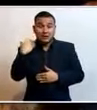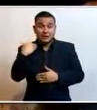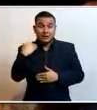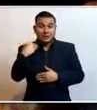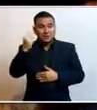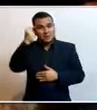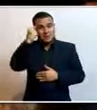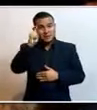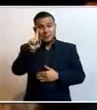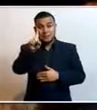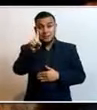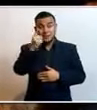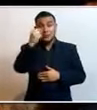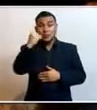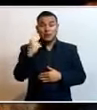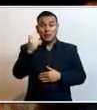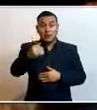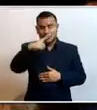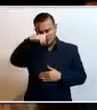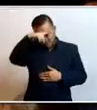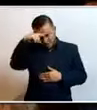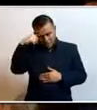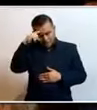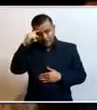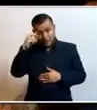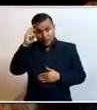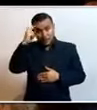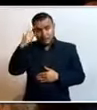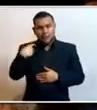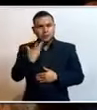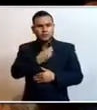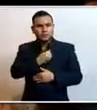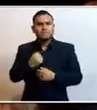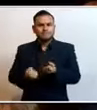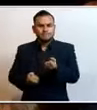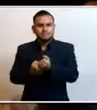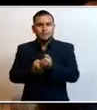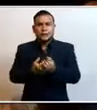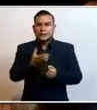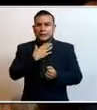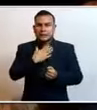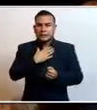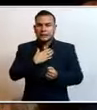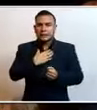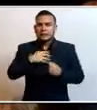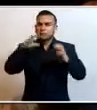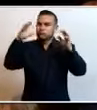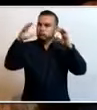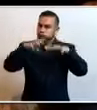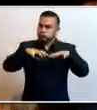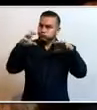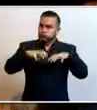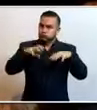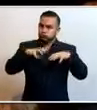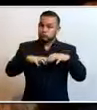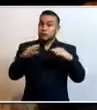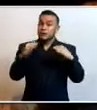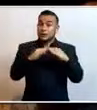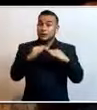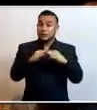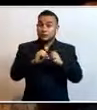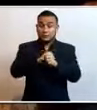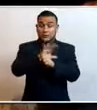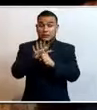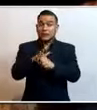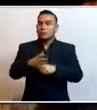fuera así, pero nosotros no controlamos el clima. Nosotros no hicimos el